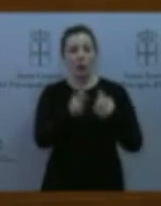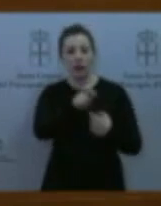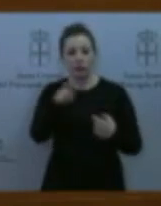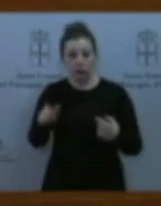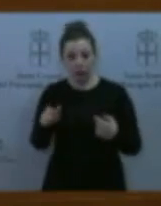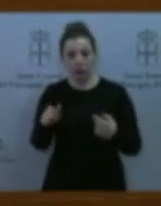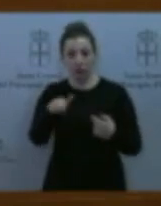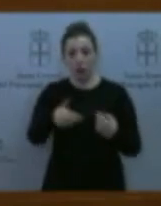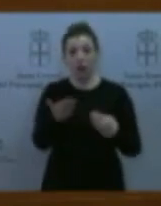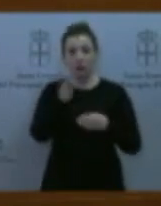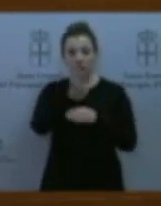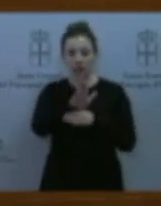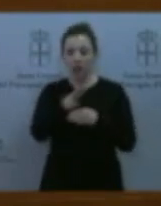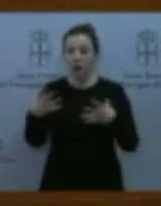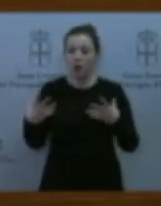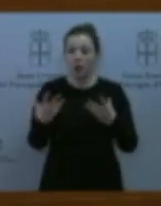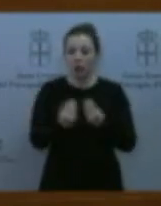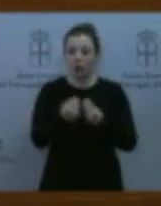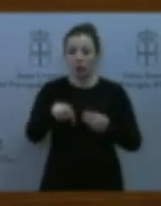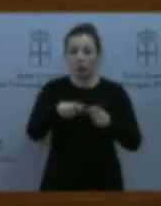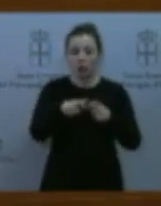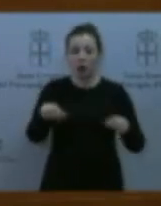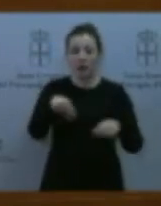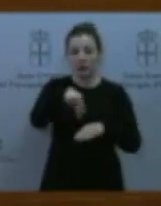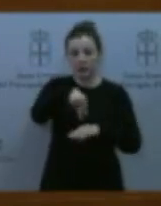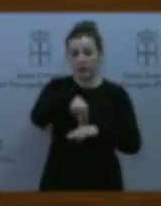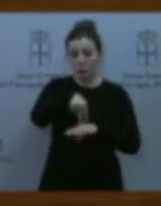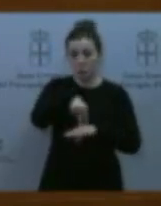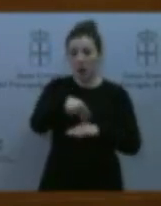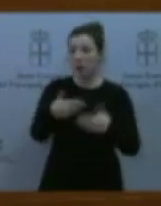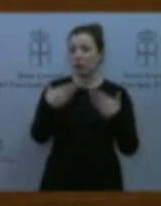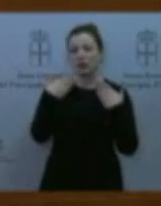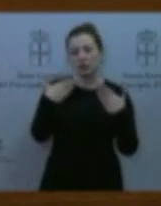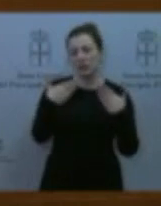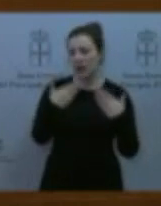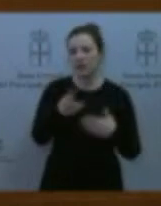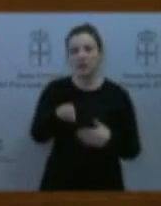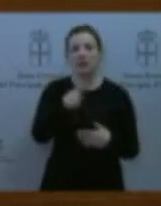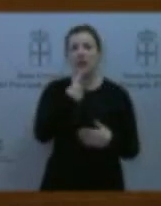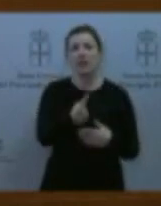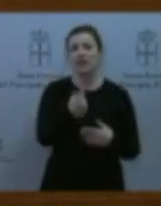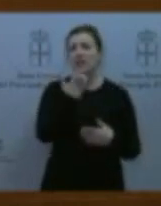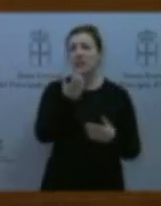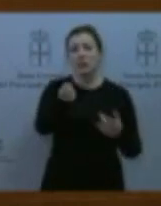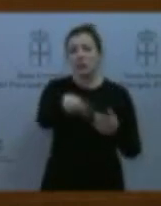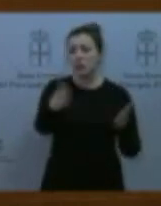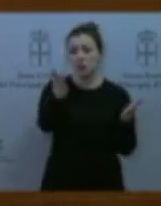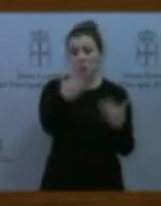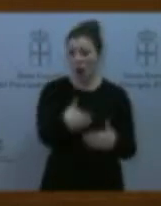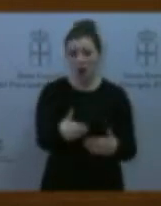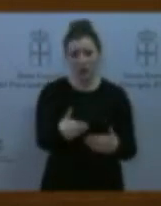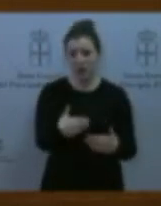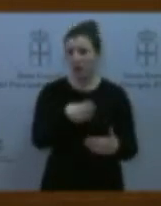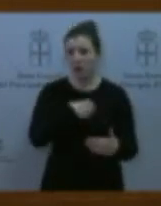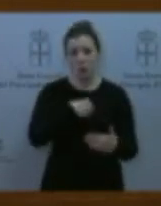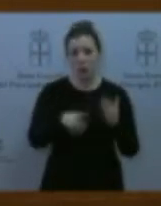tribuna. Muchísimas gracias y decirles que sin vosotras no hubiera sido posible esta ley. Extender también